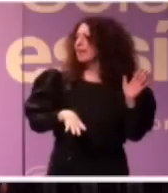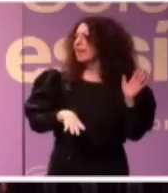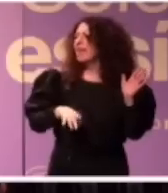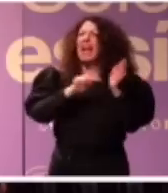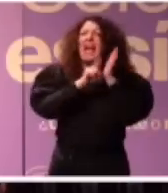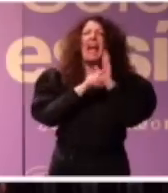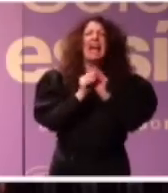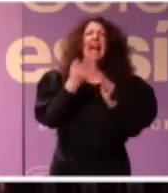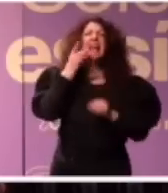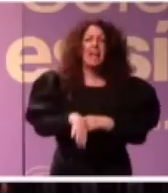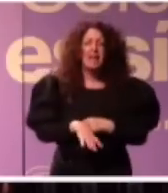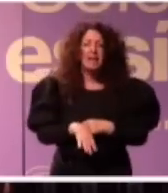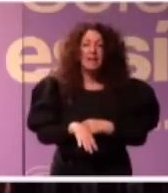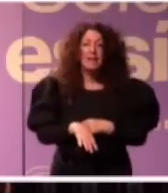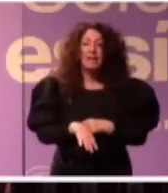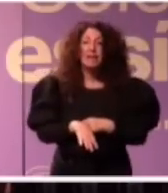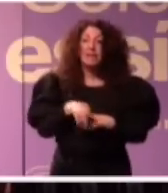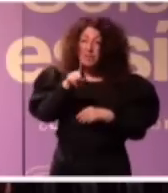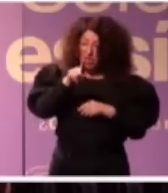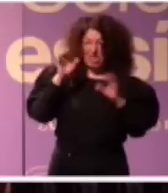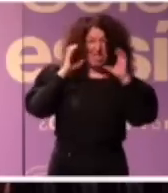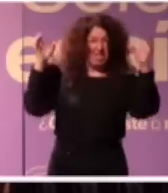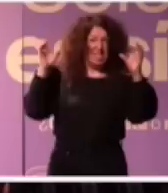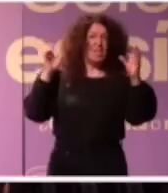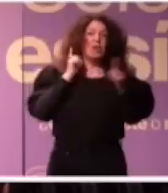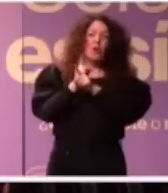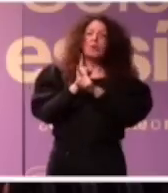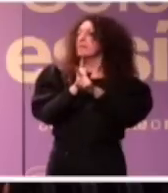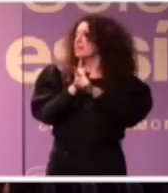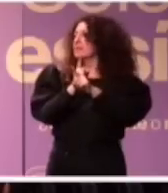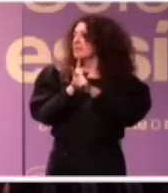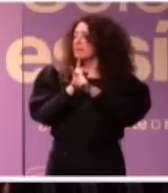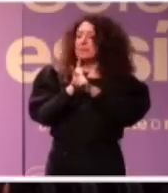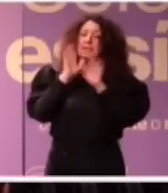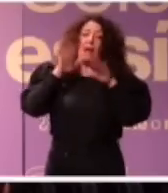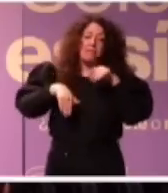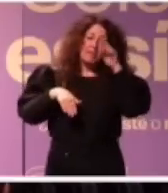ley? Que lo mismo, te monto un pollo y termina en derogación.